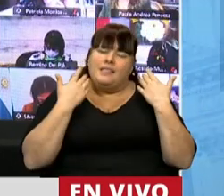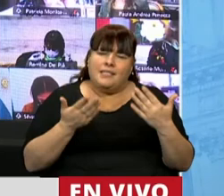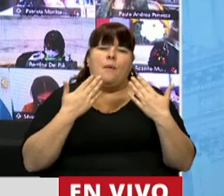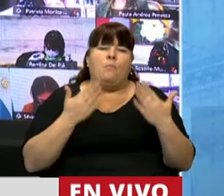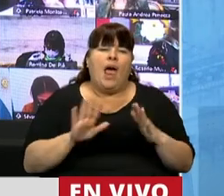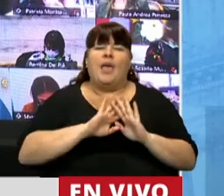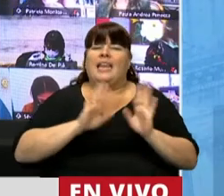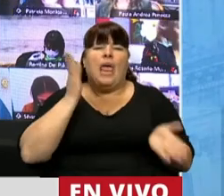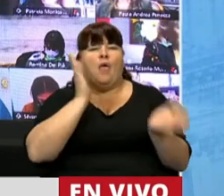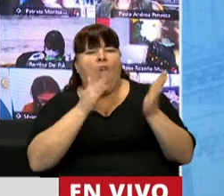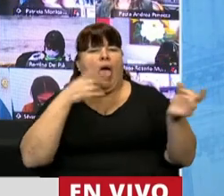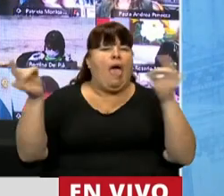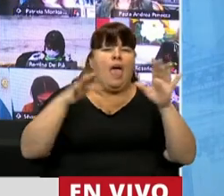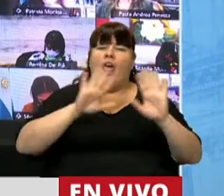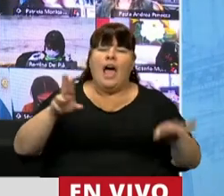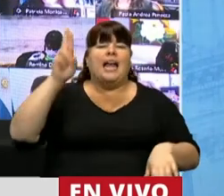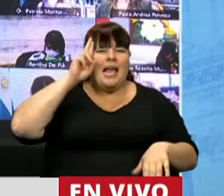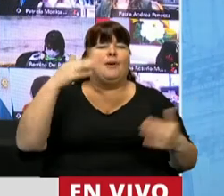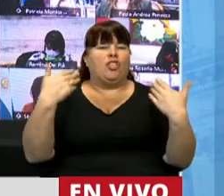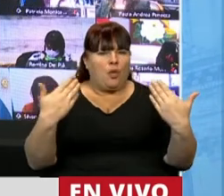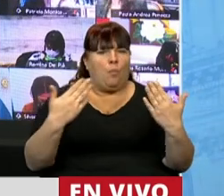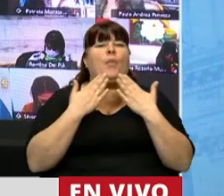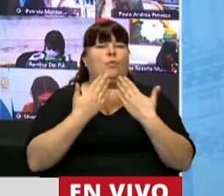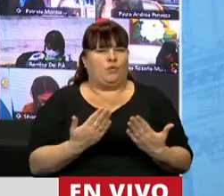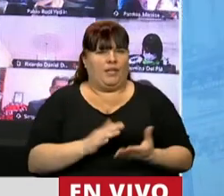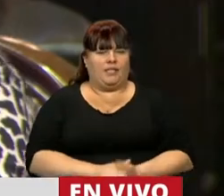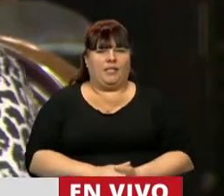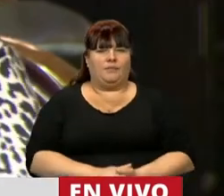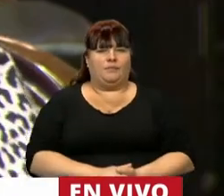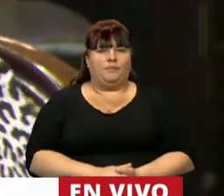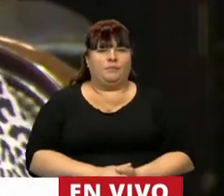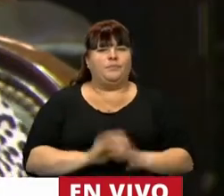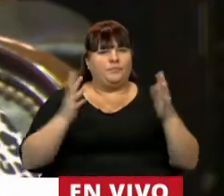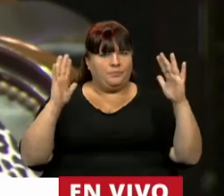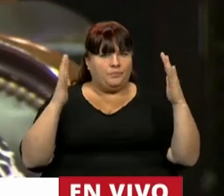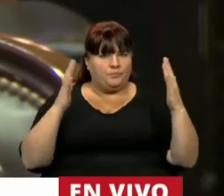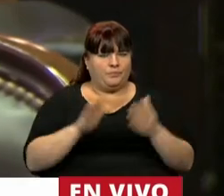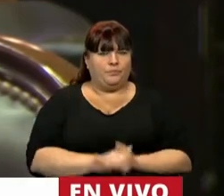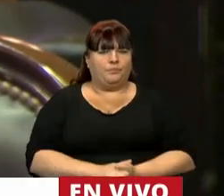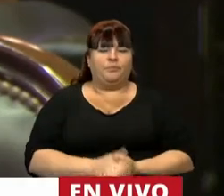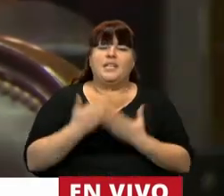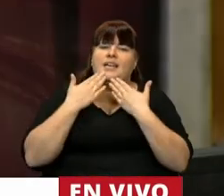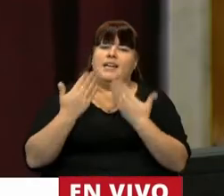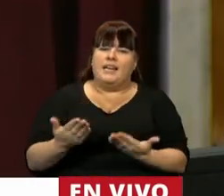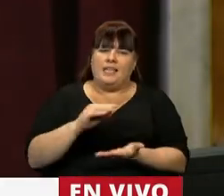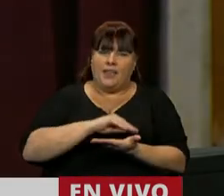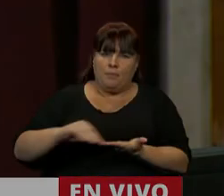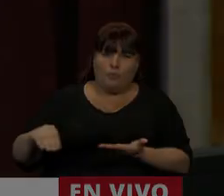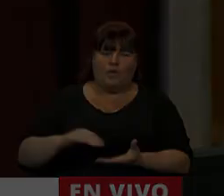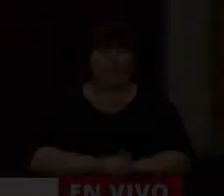sin violencia y con el mayor de los respetos muchas gracias muchas gracias diputada